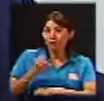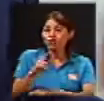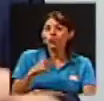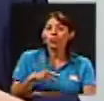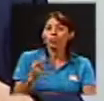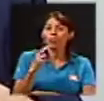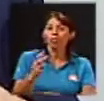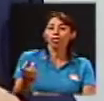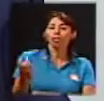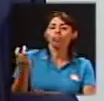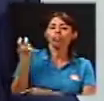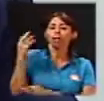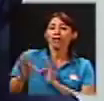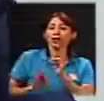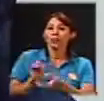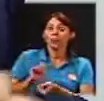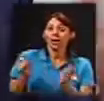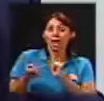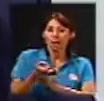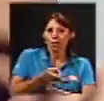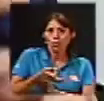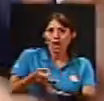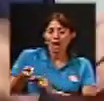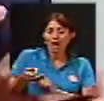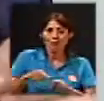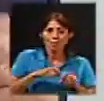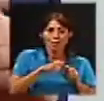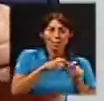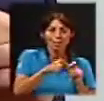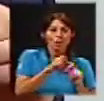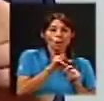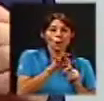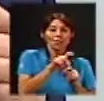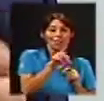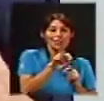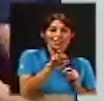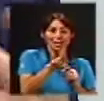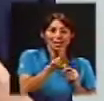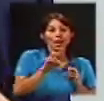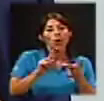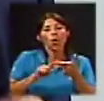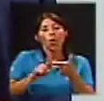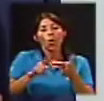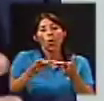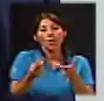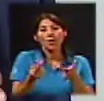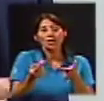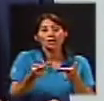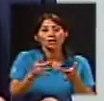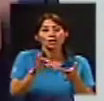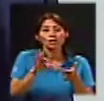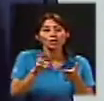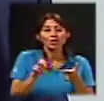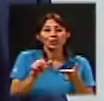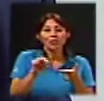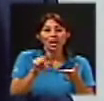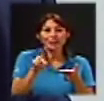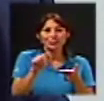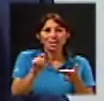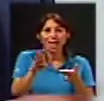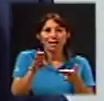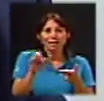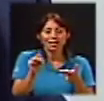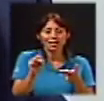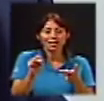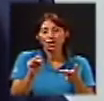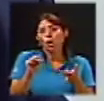real, ya sea medido por Itzer, que es una forma, o medido entre precios de transables y no transables, que básicamente nos dice qué tan caro es lo local contra lo externo,